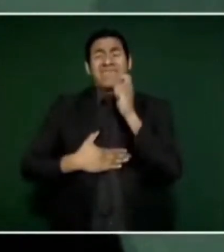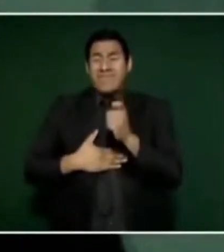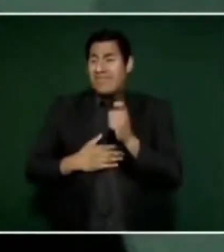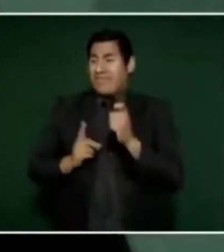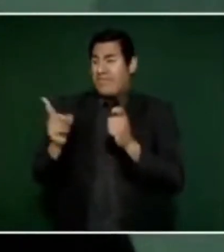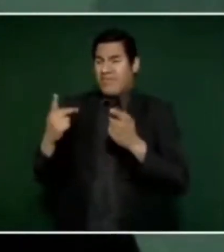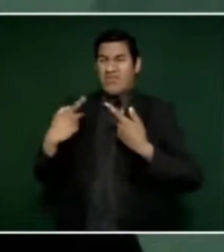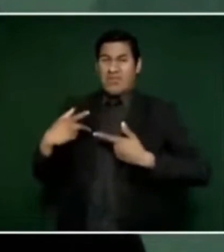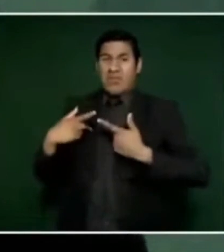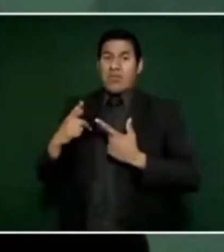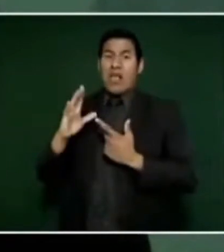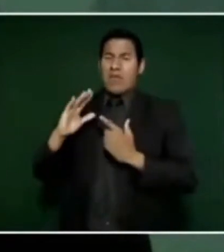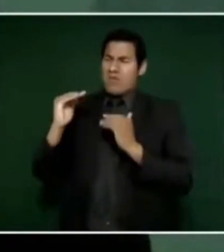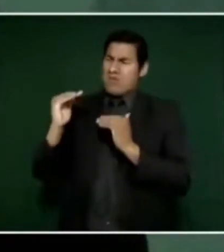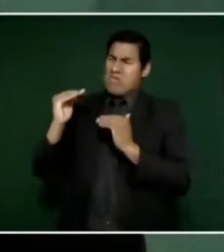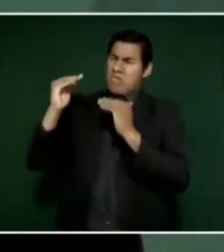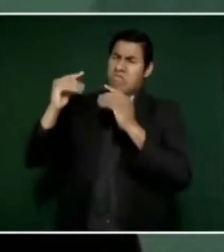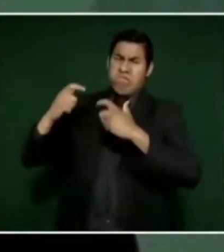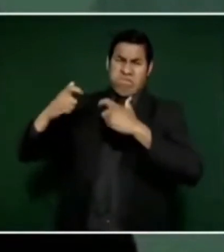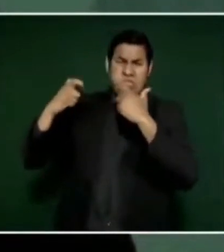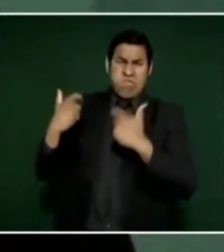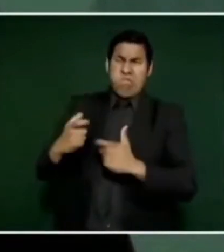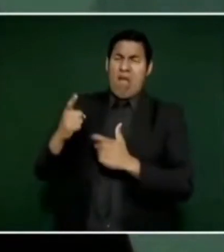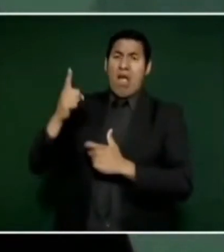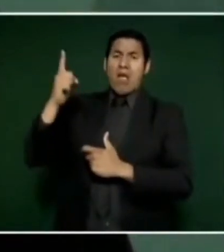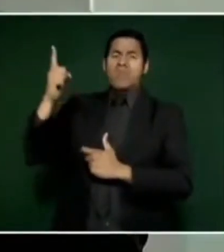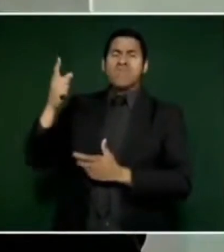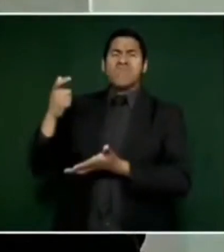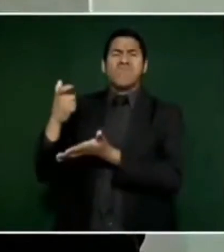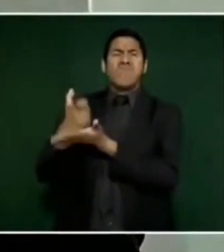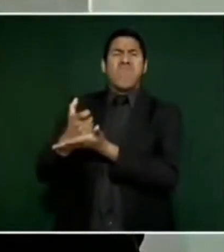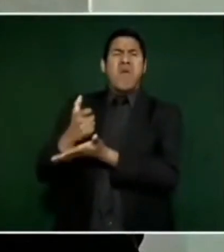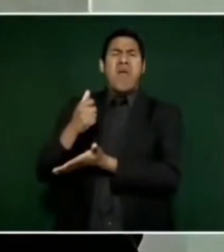arriba no pagaban.